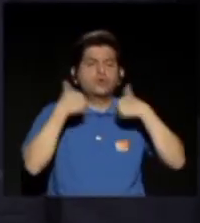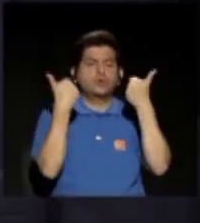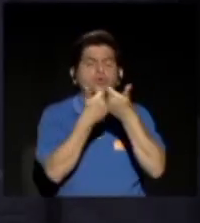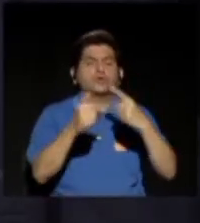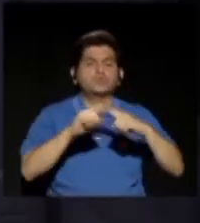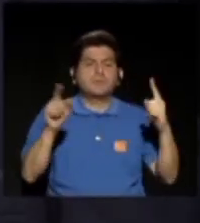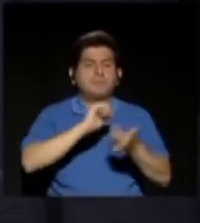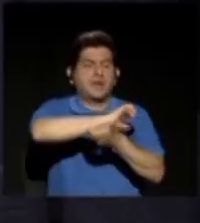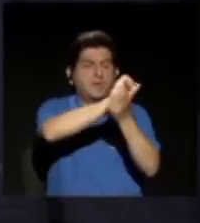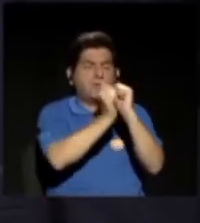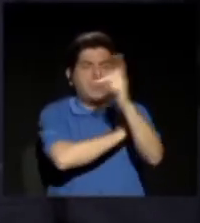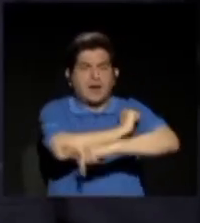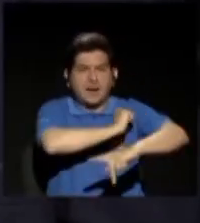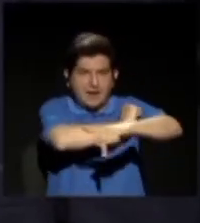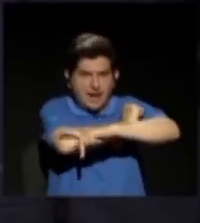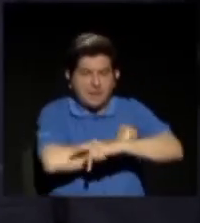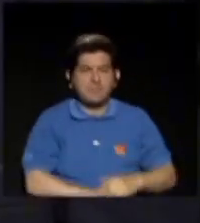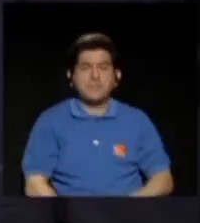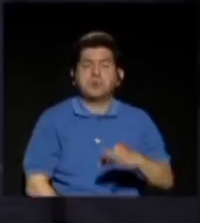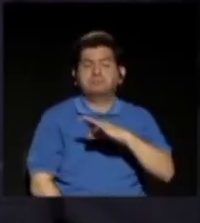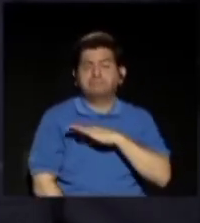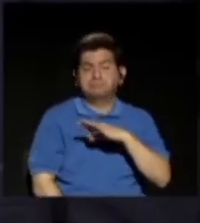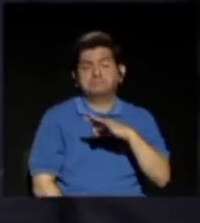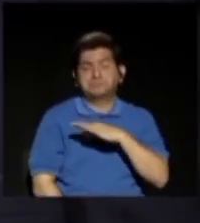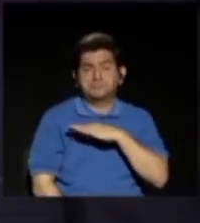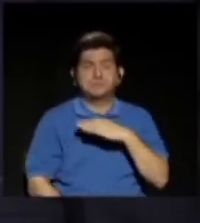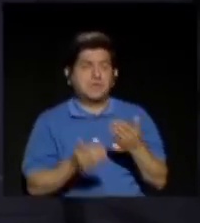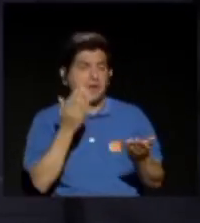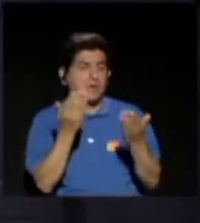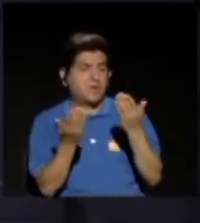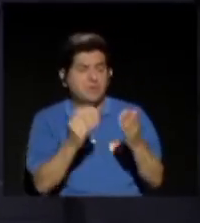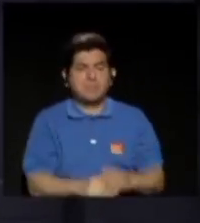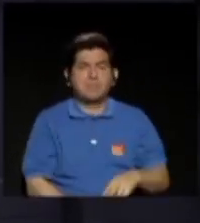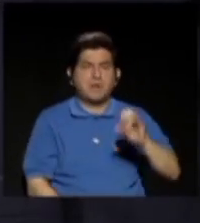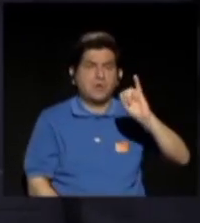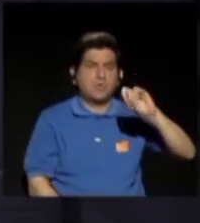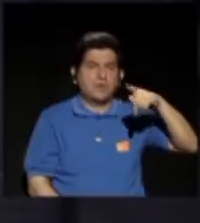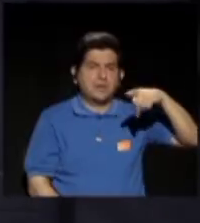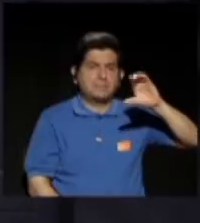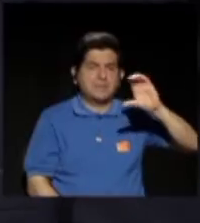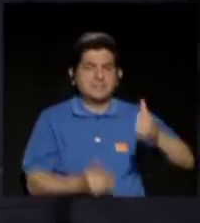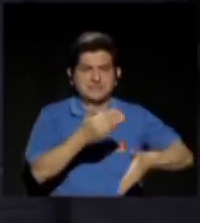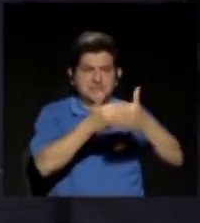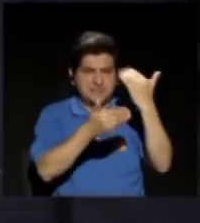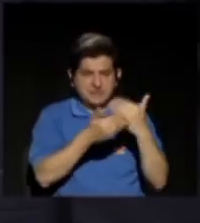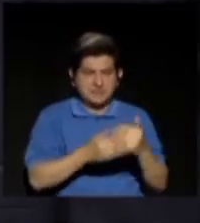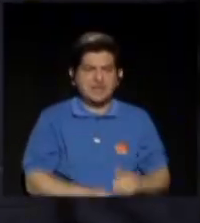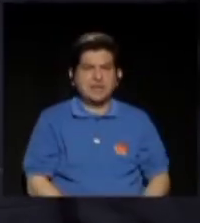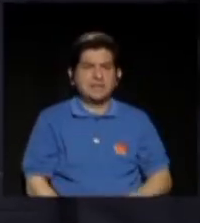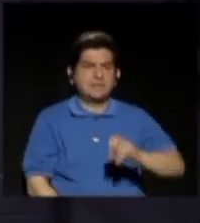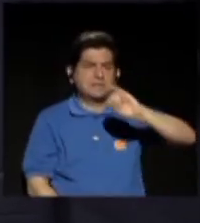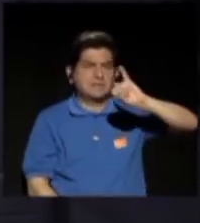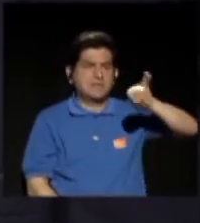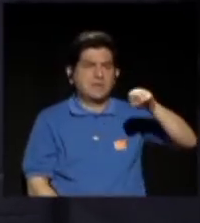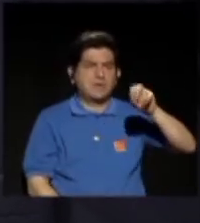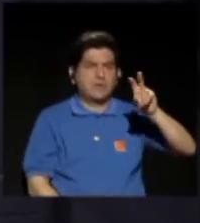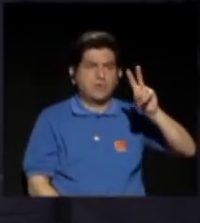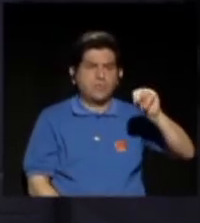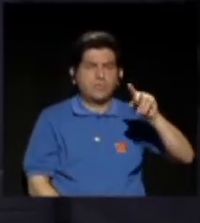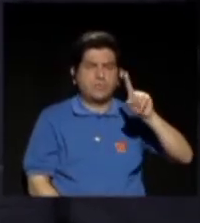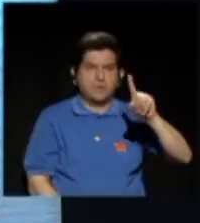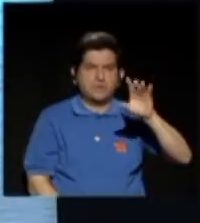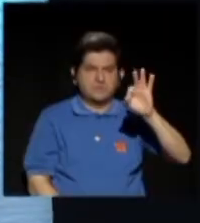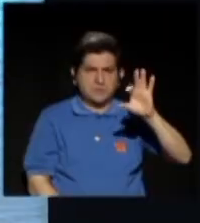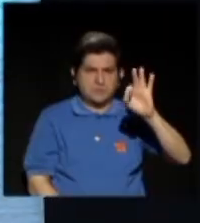una adaptación país para favorecer la comparabilidad con el IPC anterior, que era el de base de